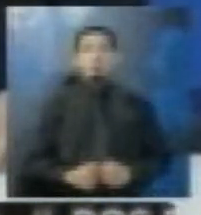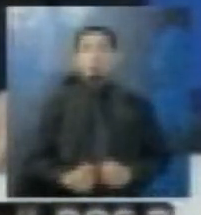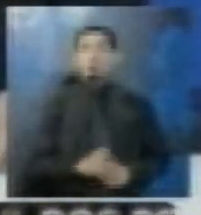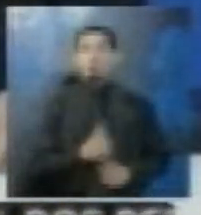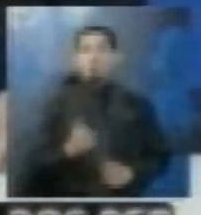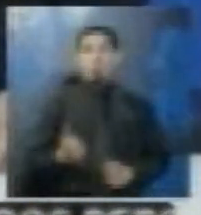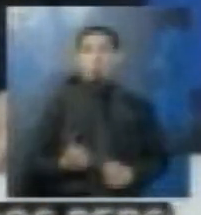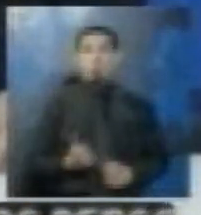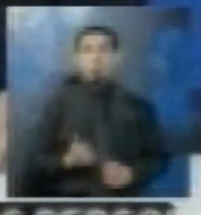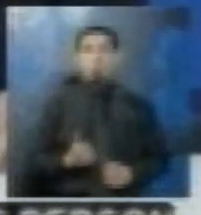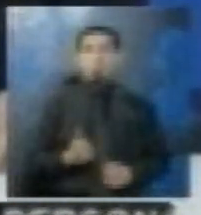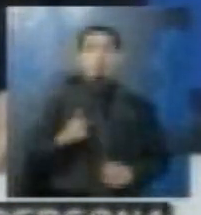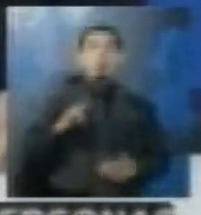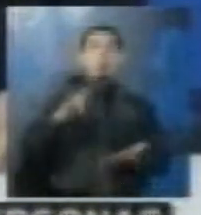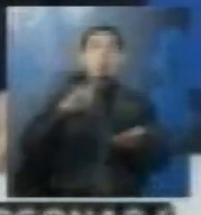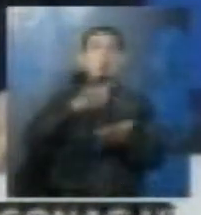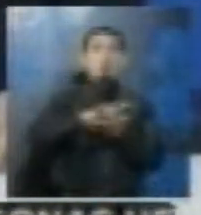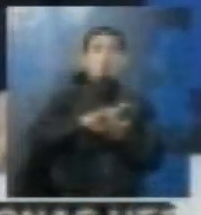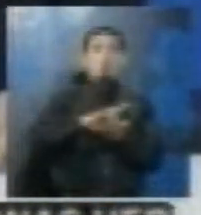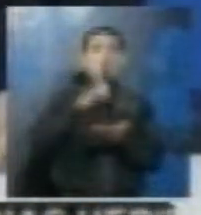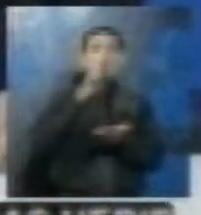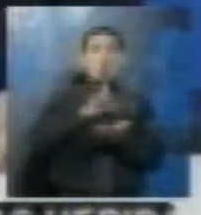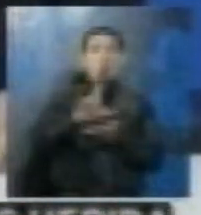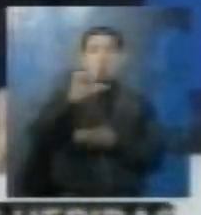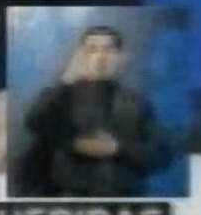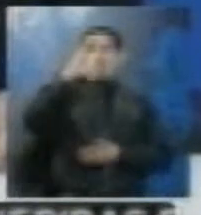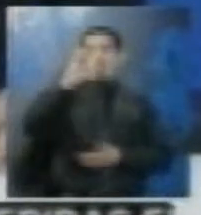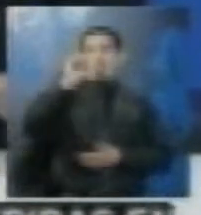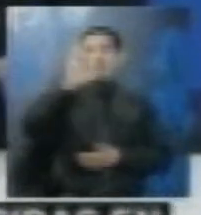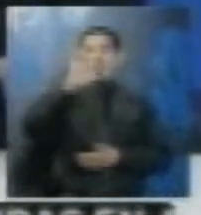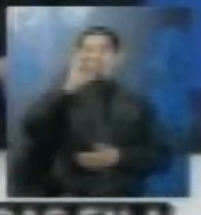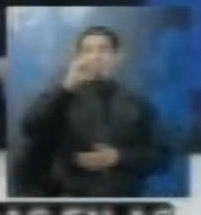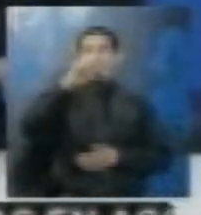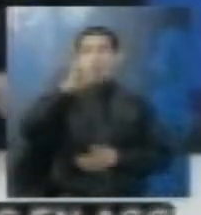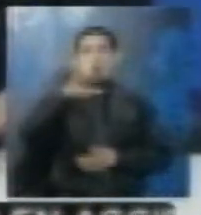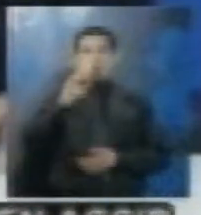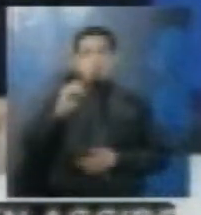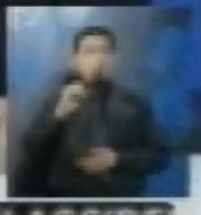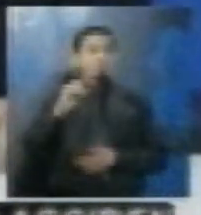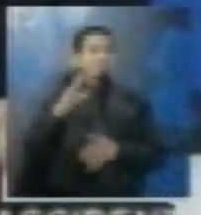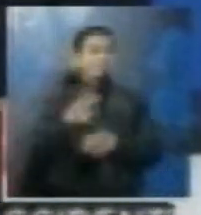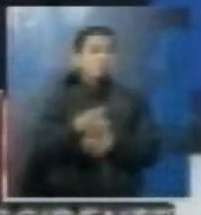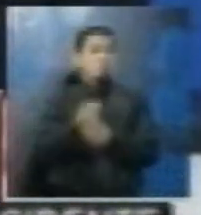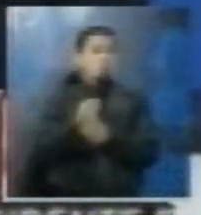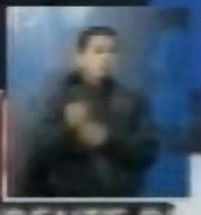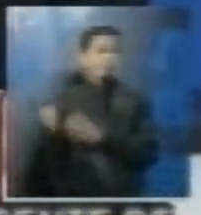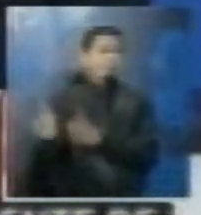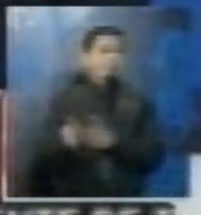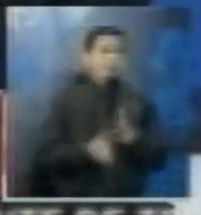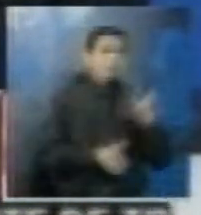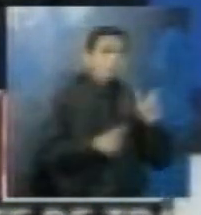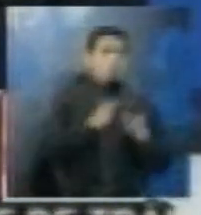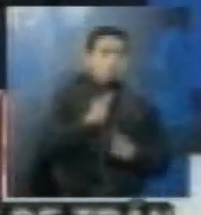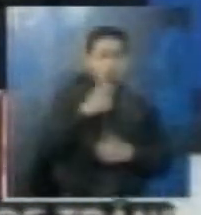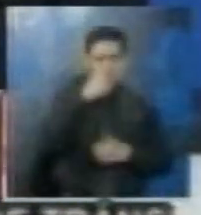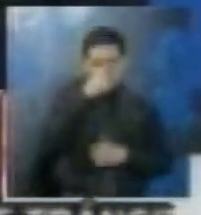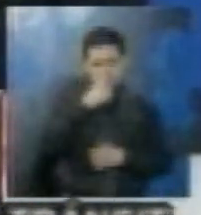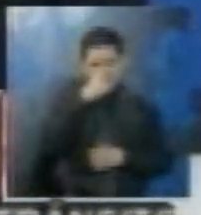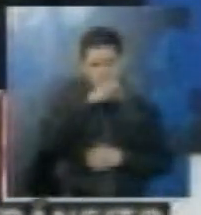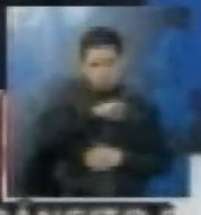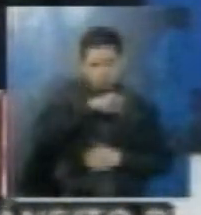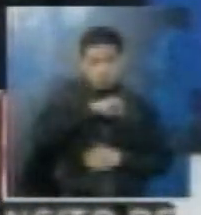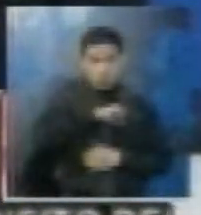Por otra parte, en el aeropuerto de Catamayo se han tomado las respectivas medidas de seguridad para evitar que pasajeros que presenten síntomas